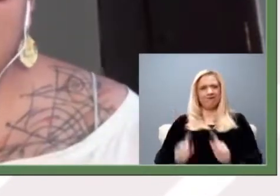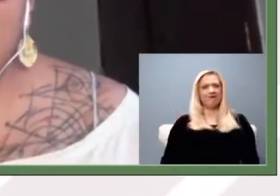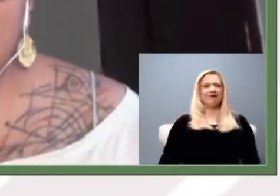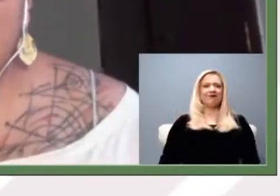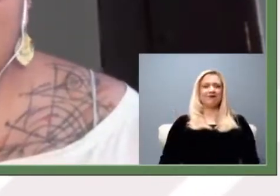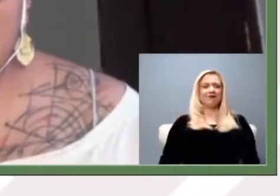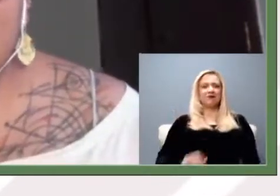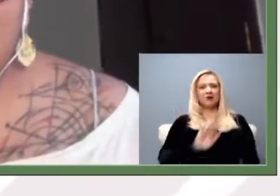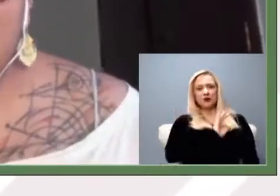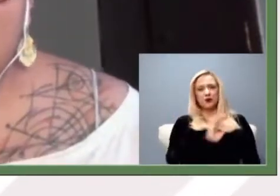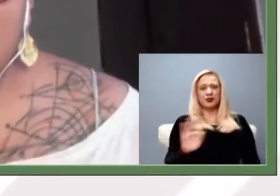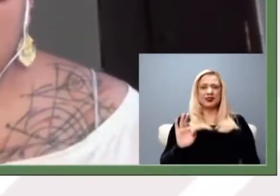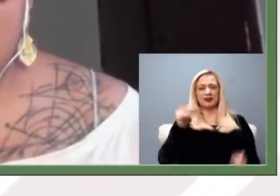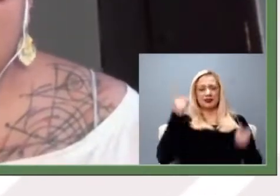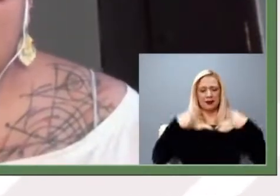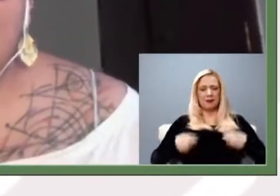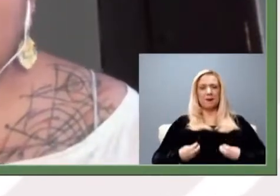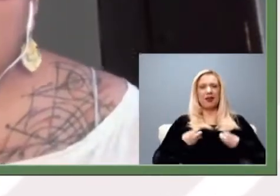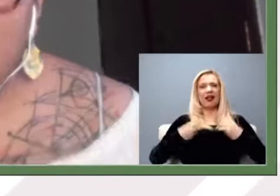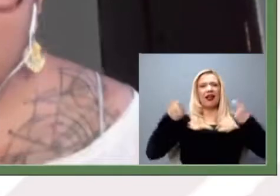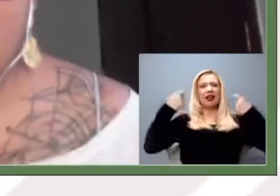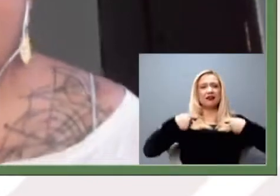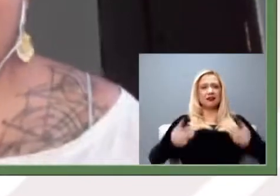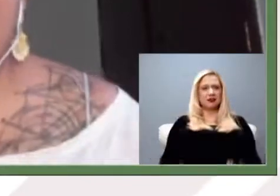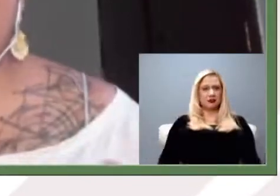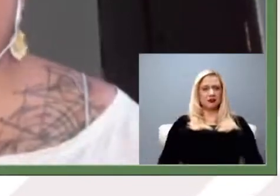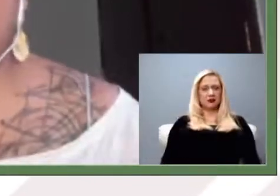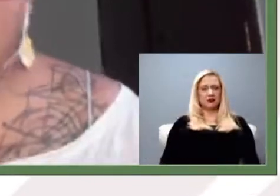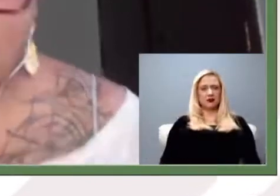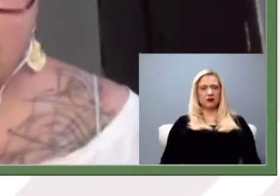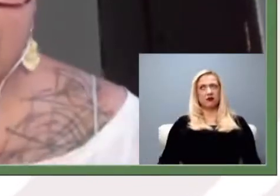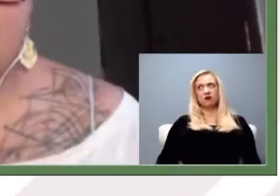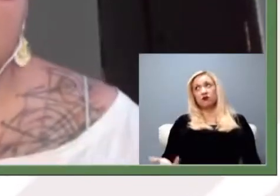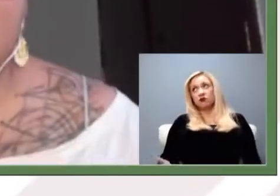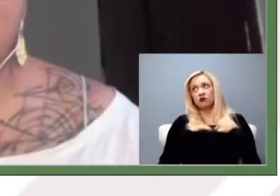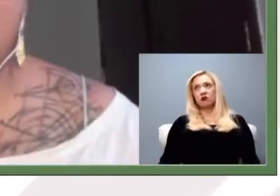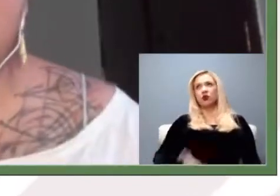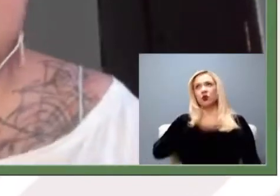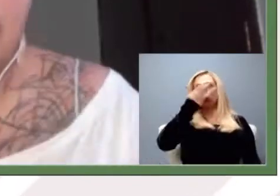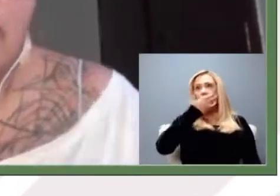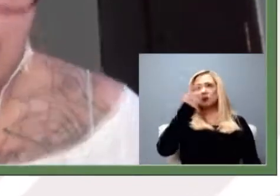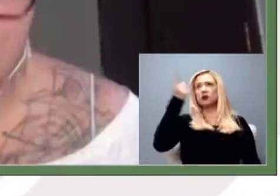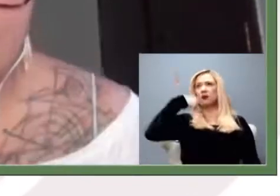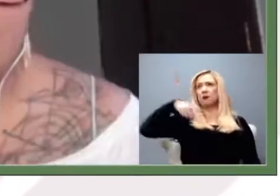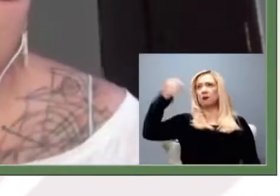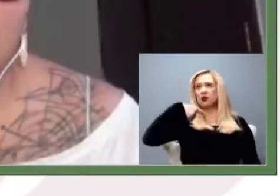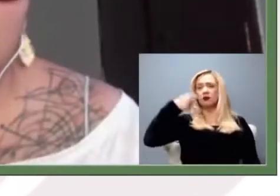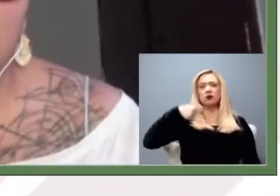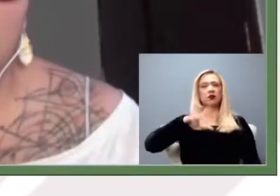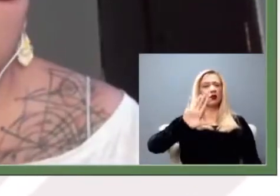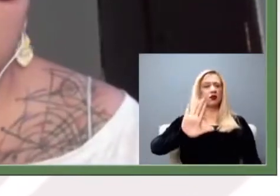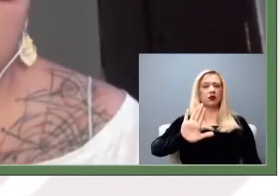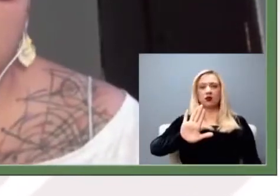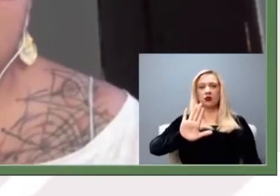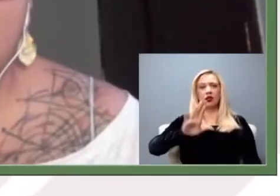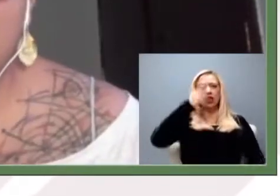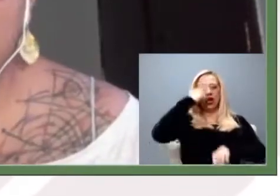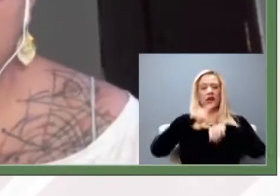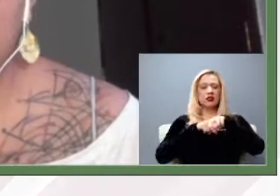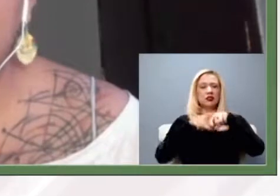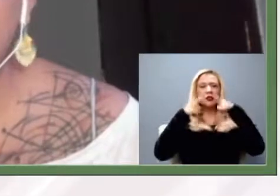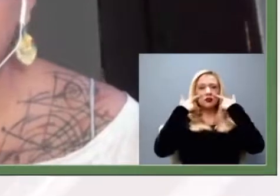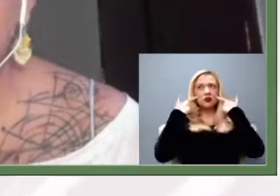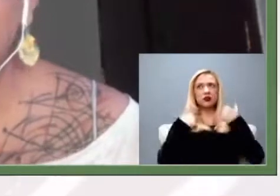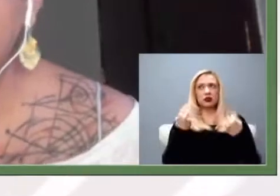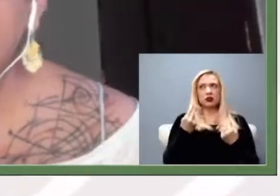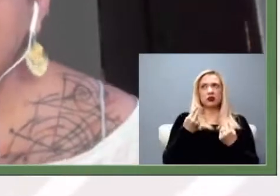de posibilidades de vivirnos desde no la lógica de clase, no la lógica del racismo, pues igual ¿no? Con el tema del cuerpo,